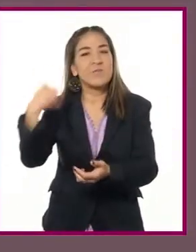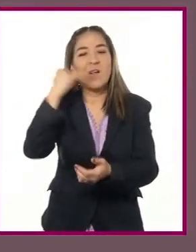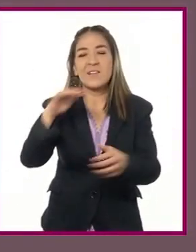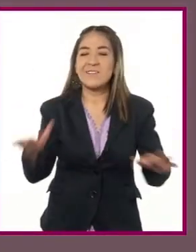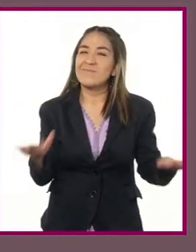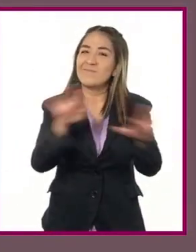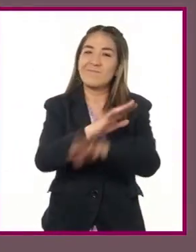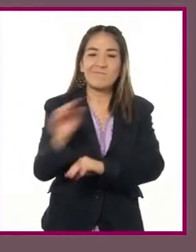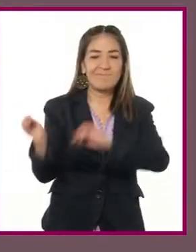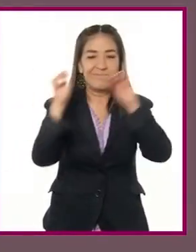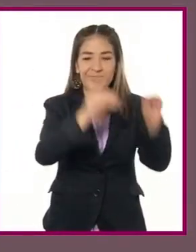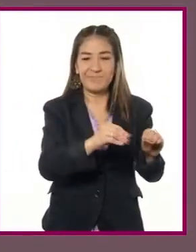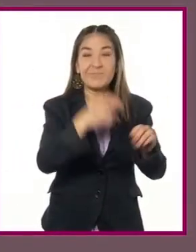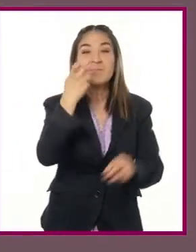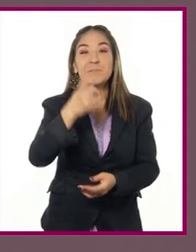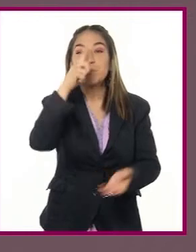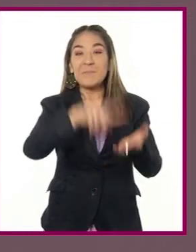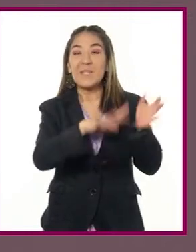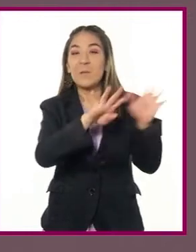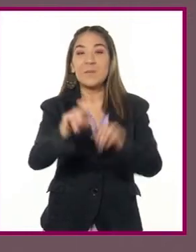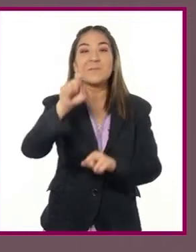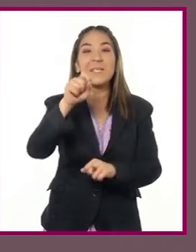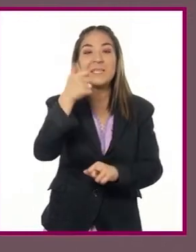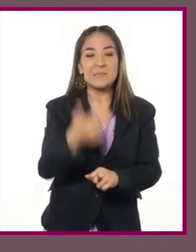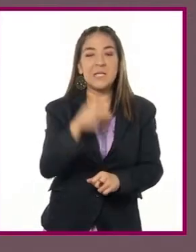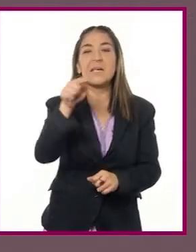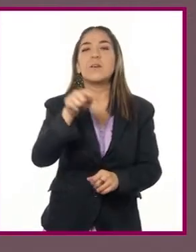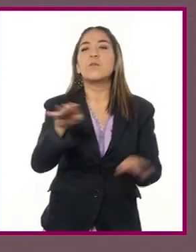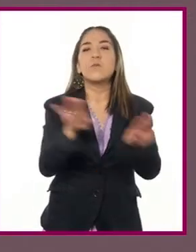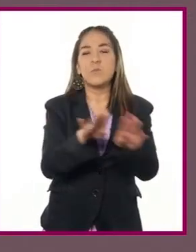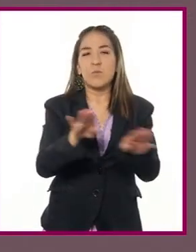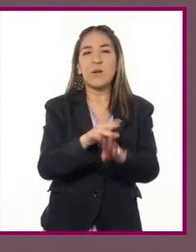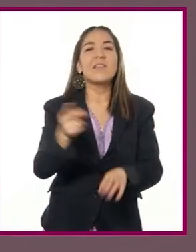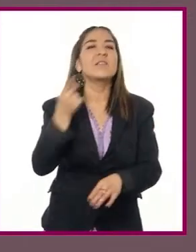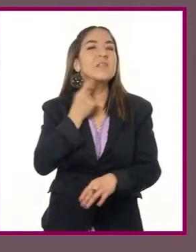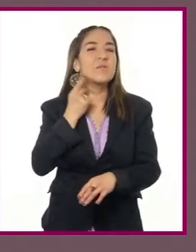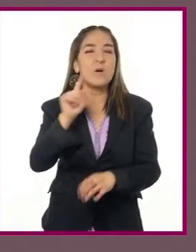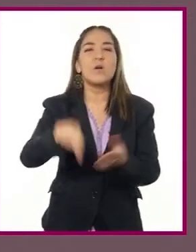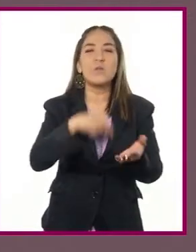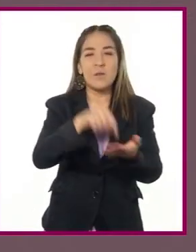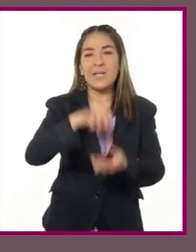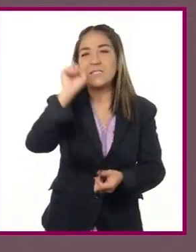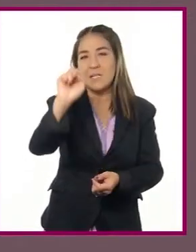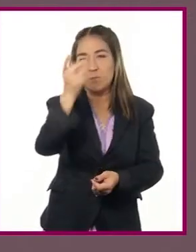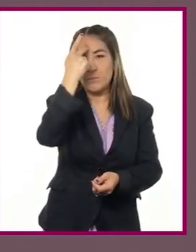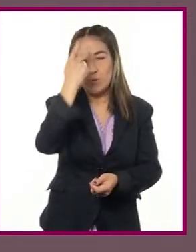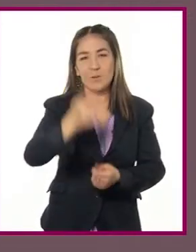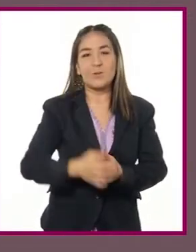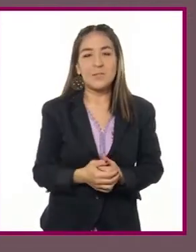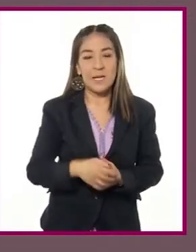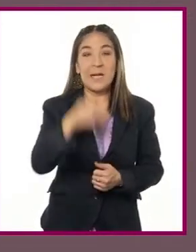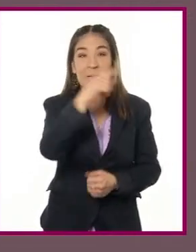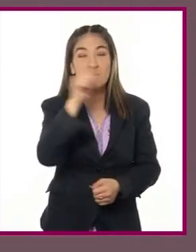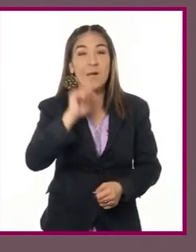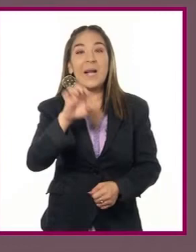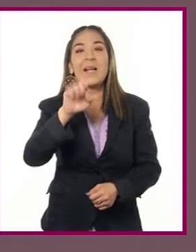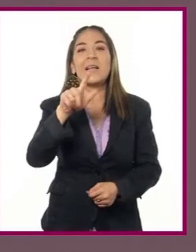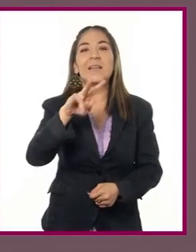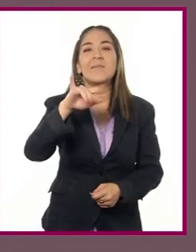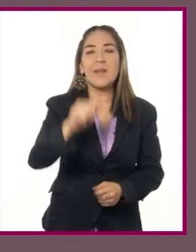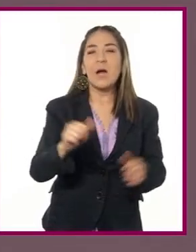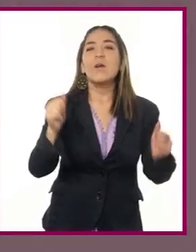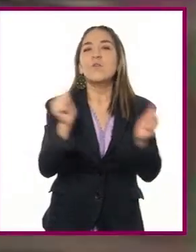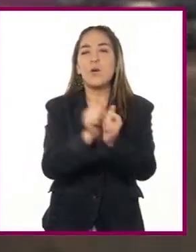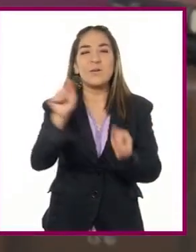En 1926 se presentó como candidata a una diputación en San Luis Potosí. Elvia hizo dupla con